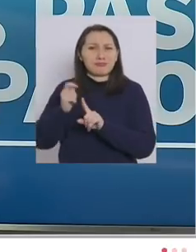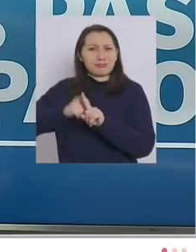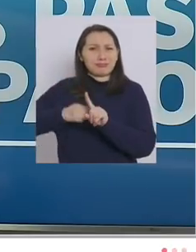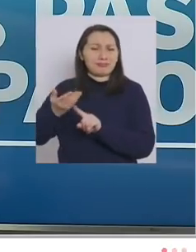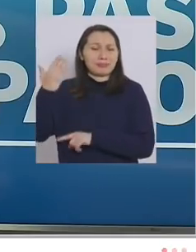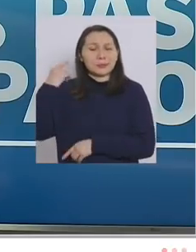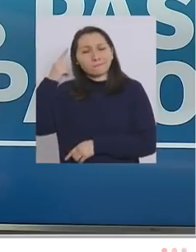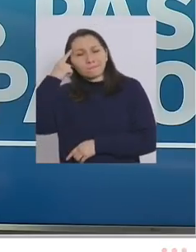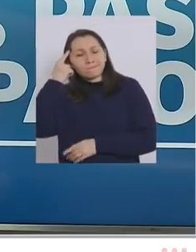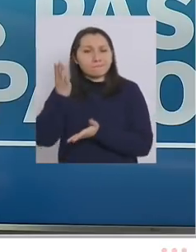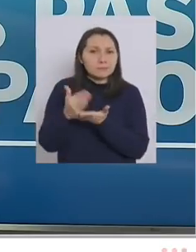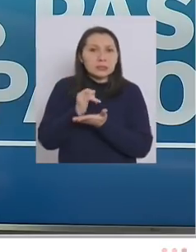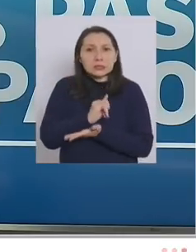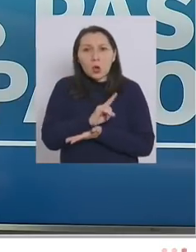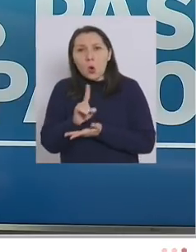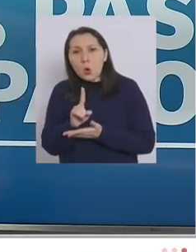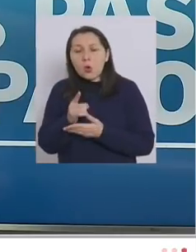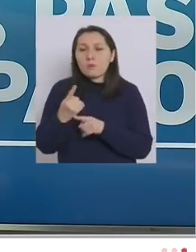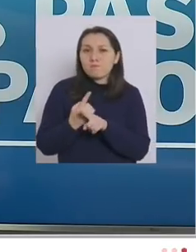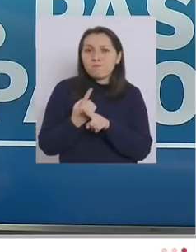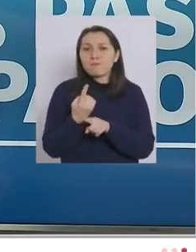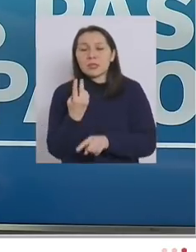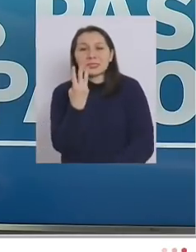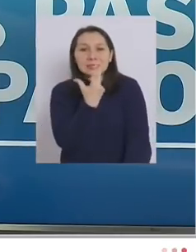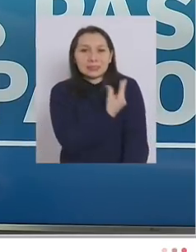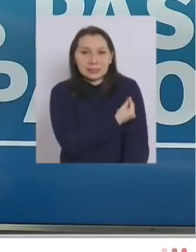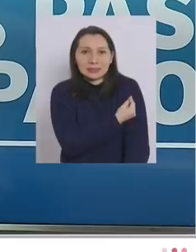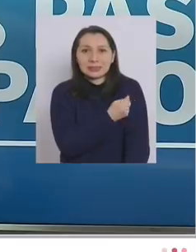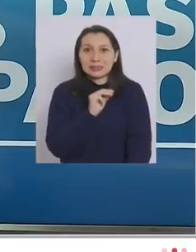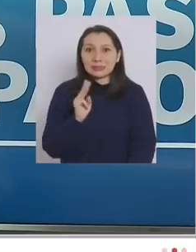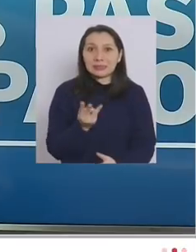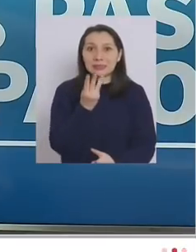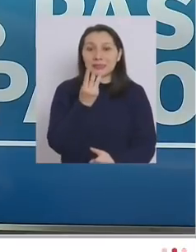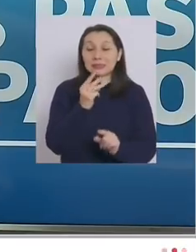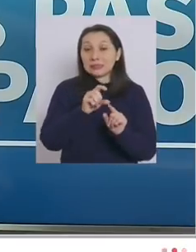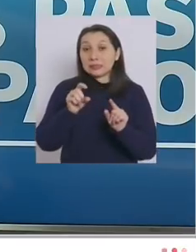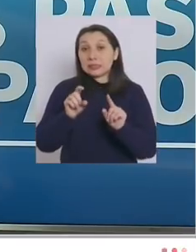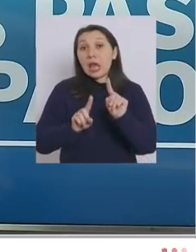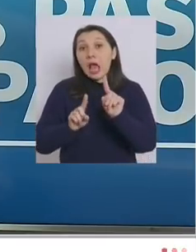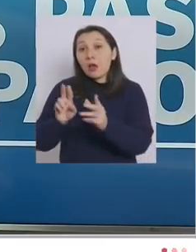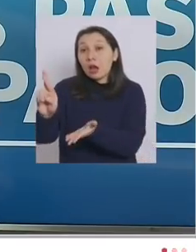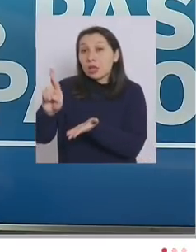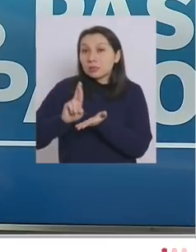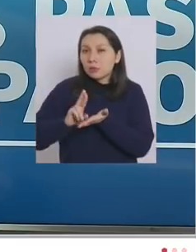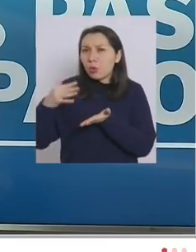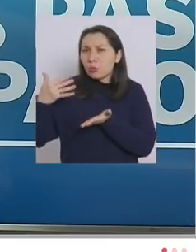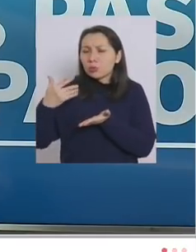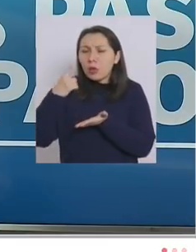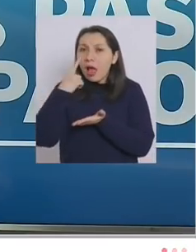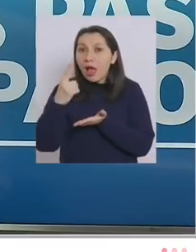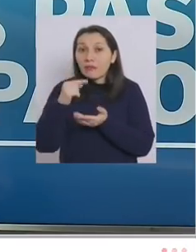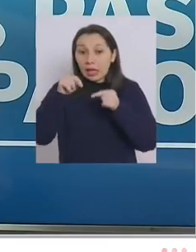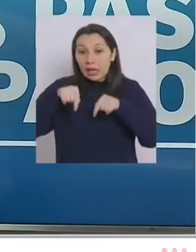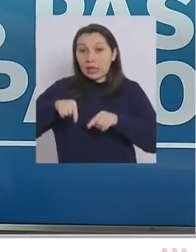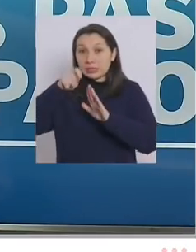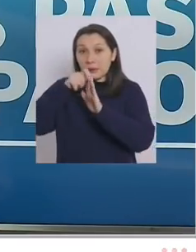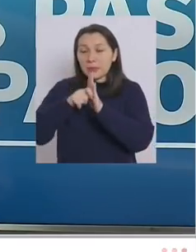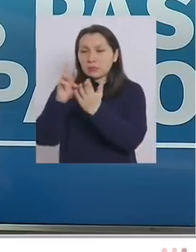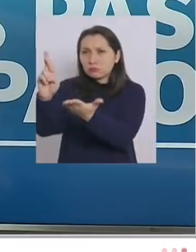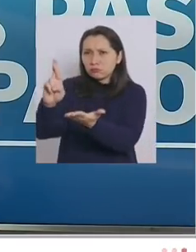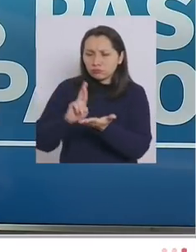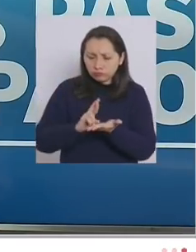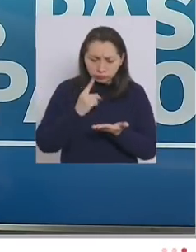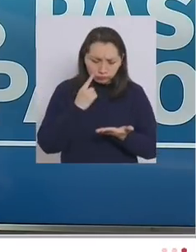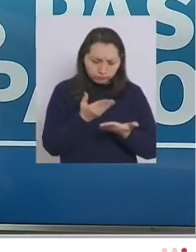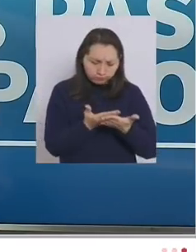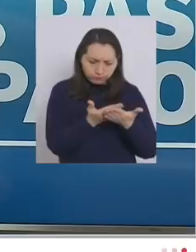meses y esperamos, ¿cierto?, algunos resultados importantes que nos debieran llegar este mes para